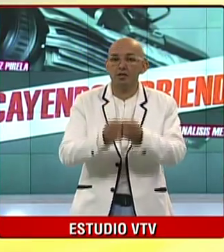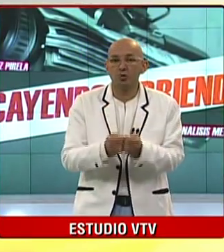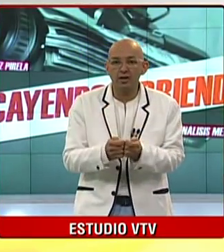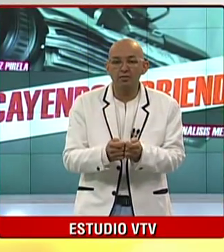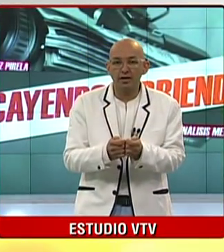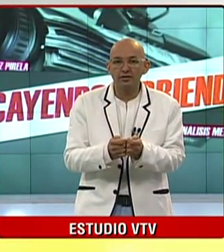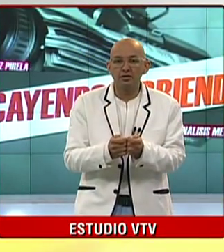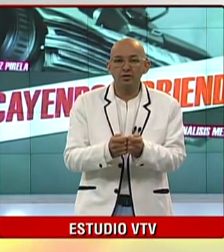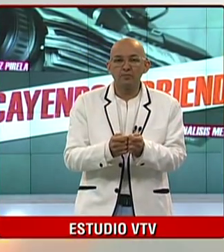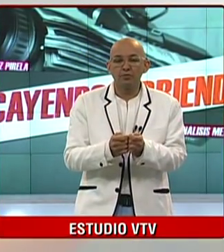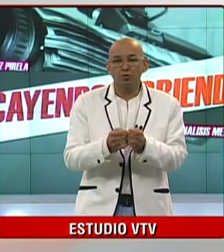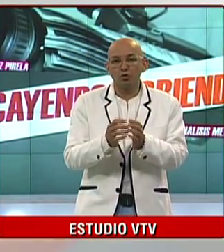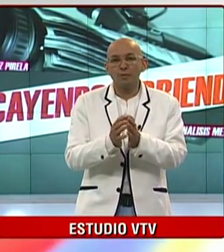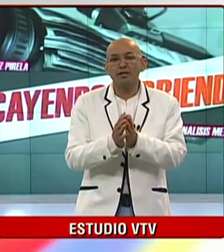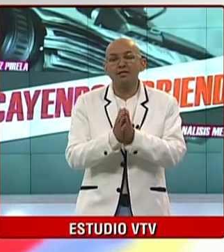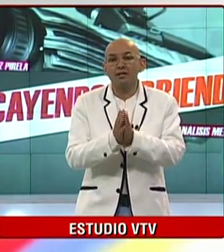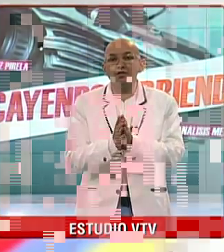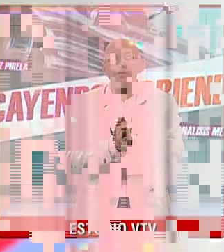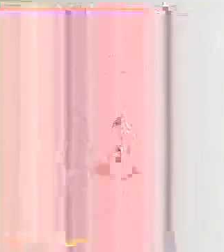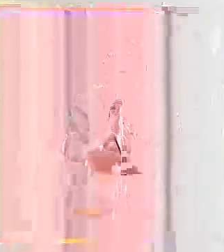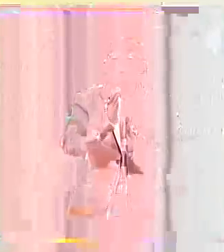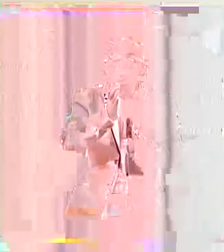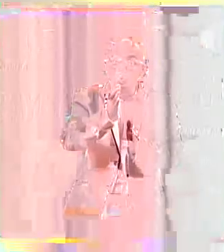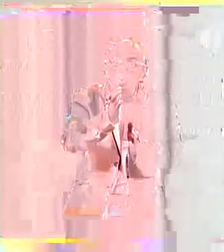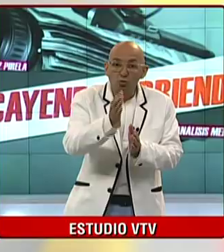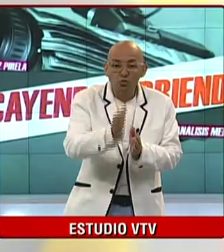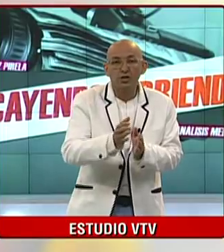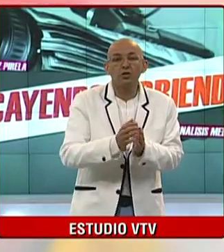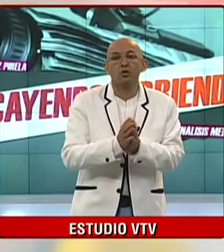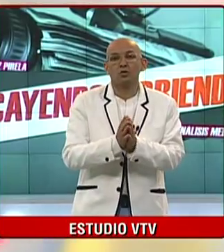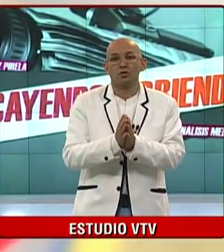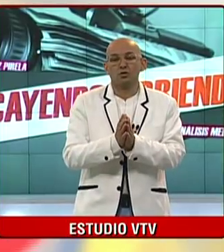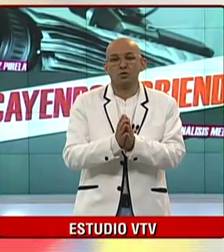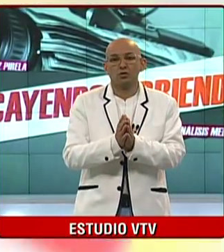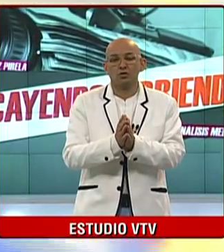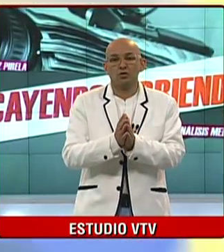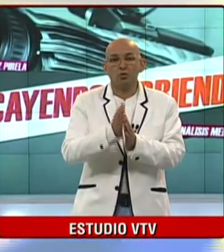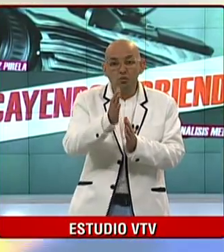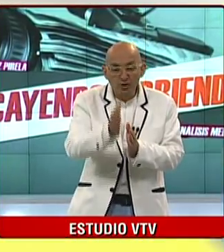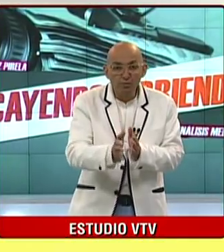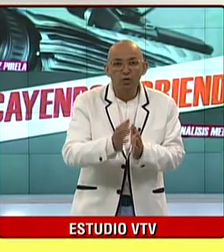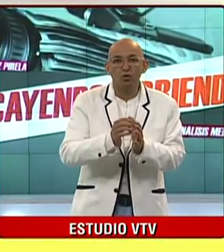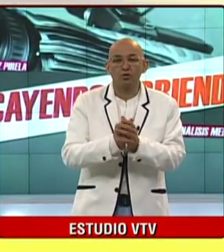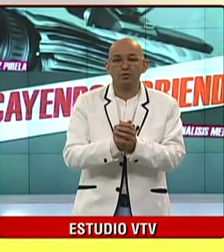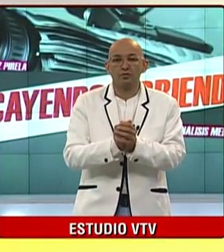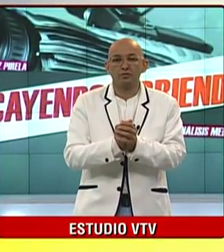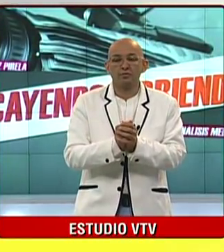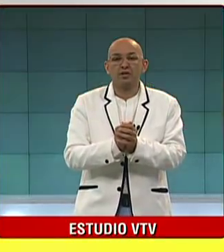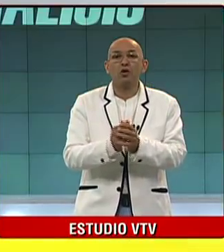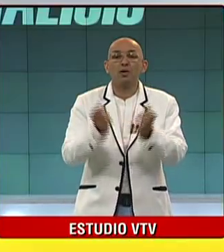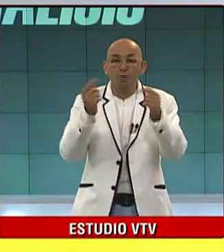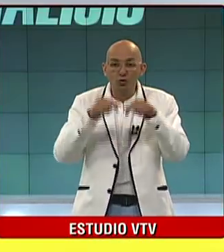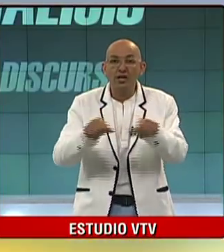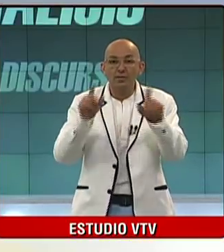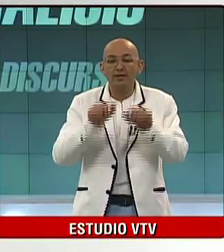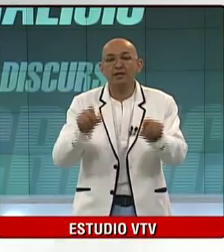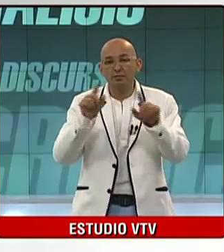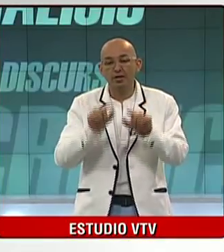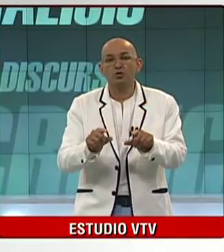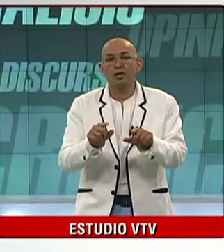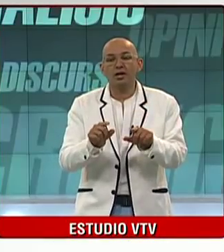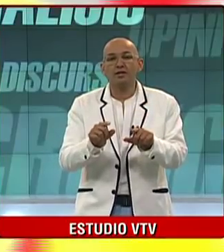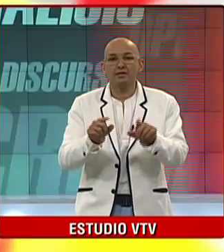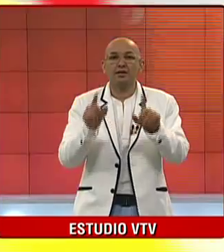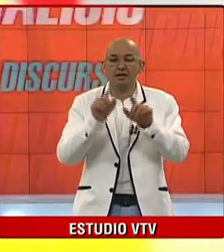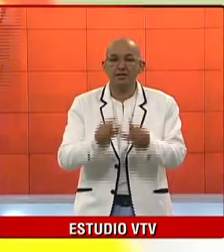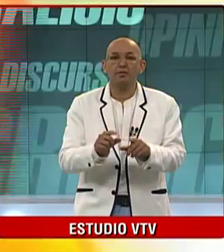una Venezuela de paz, no solamente significa un signo, un símbolo de lo que podría pasar